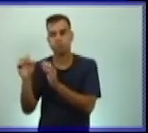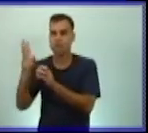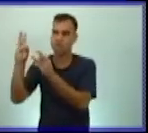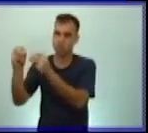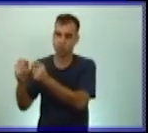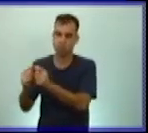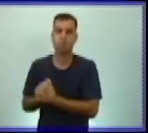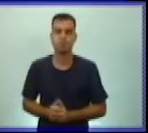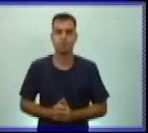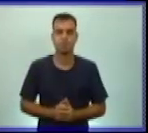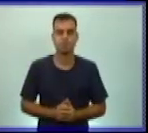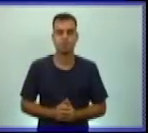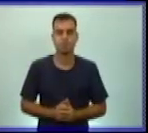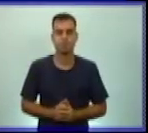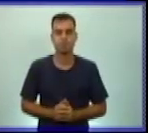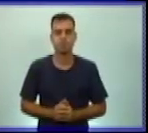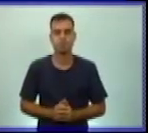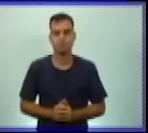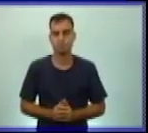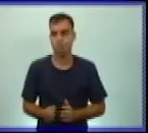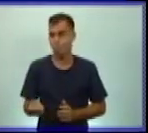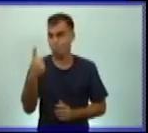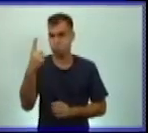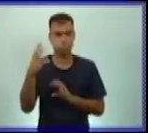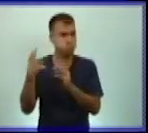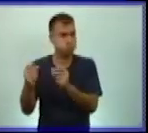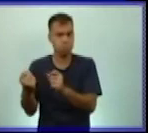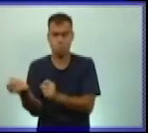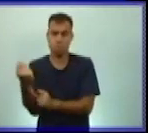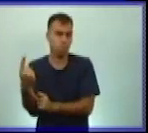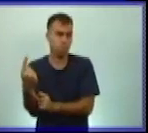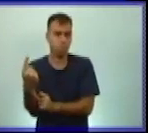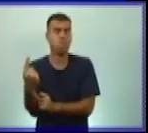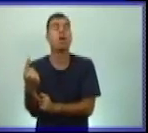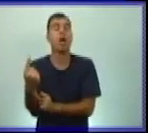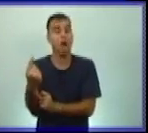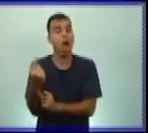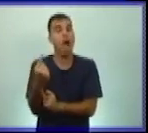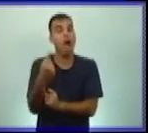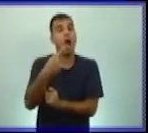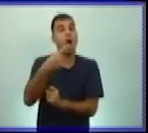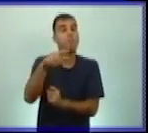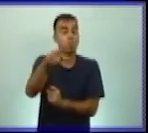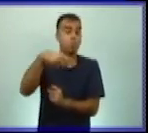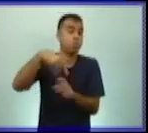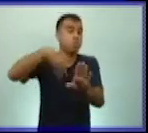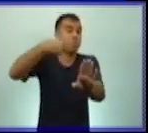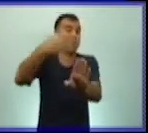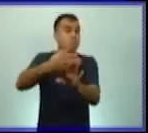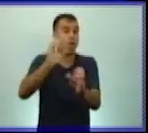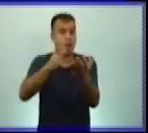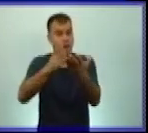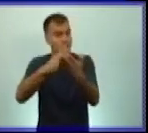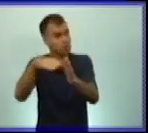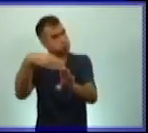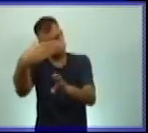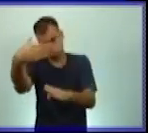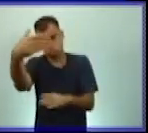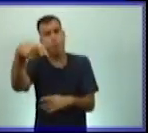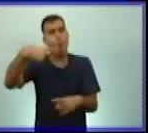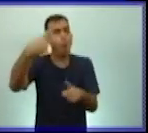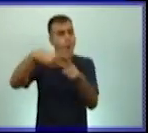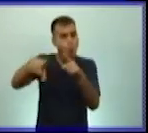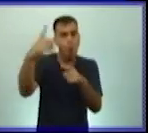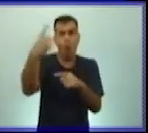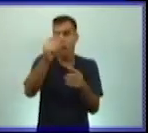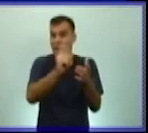solamente tenemos un producto, que es el óxido metálico, el óxido de aluminio. Sin embargo, ustedes se van a enfrentar después a otro tipo de ejercicios